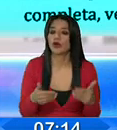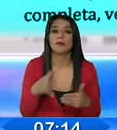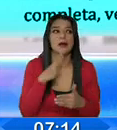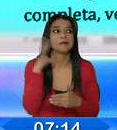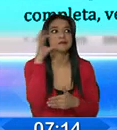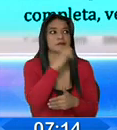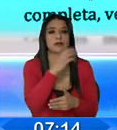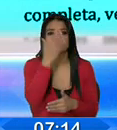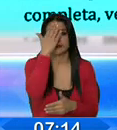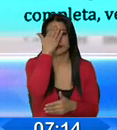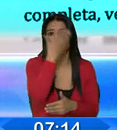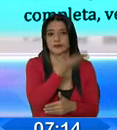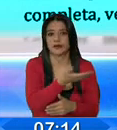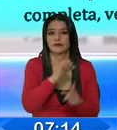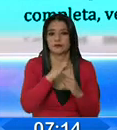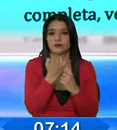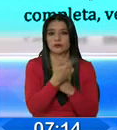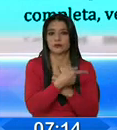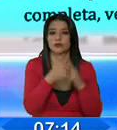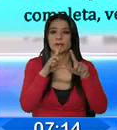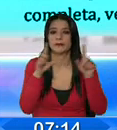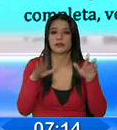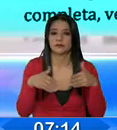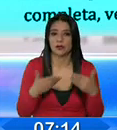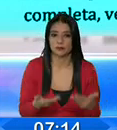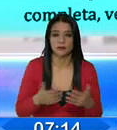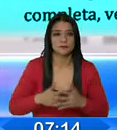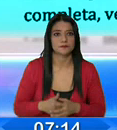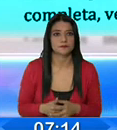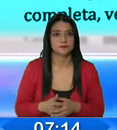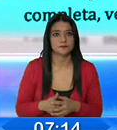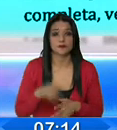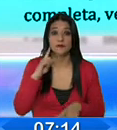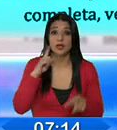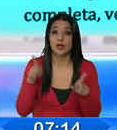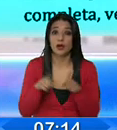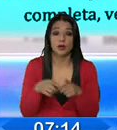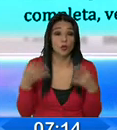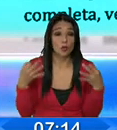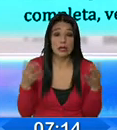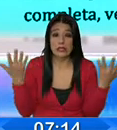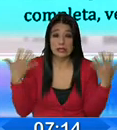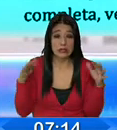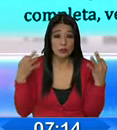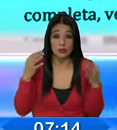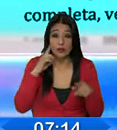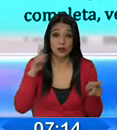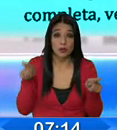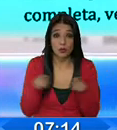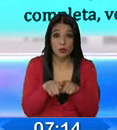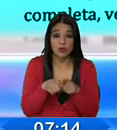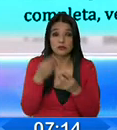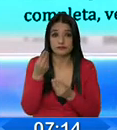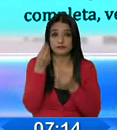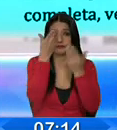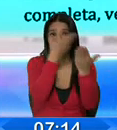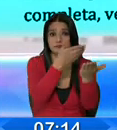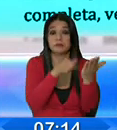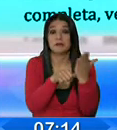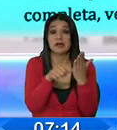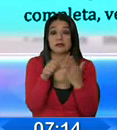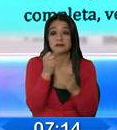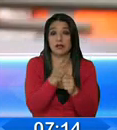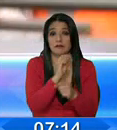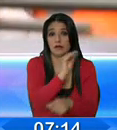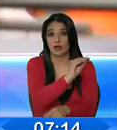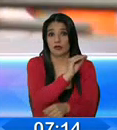la situación en la que se encuentran. Cualquier acuerdo alcanzado por ambas partes deberá informarse al Ministerio de